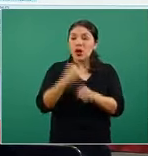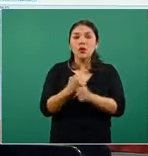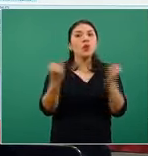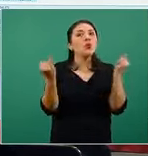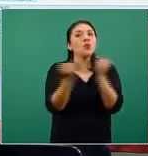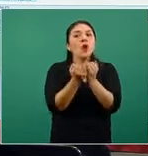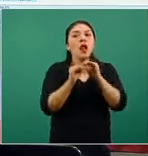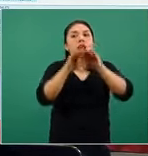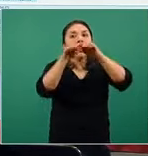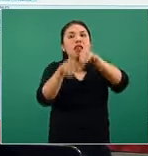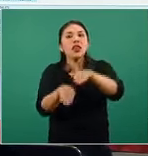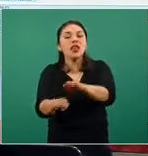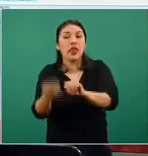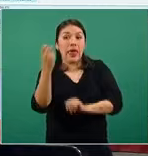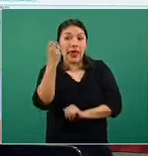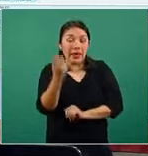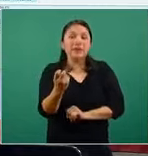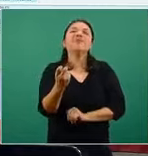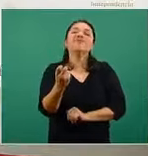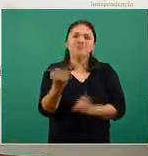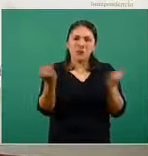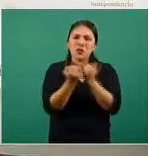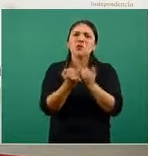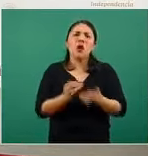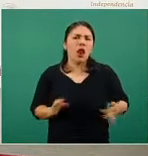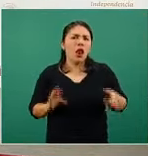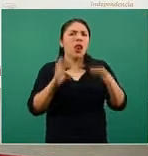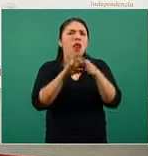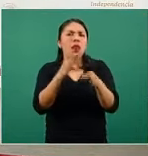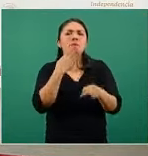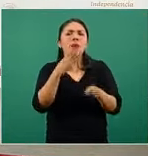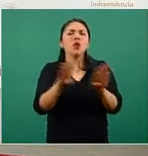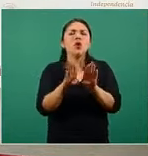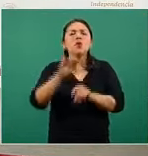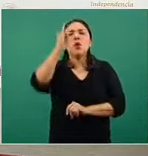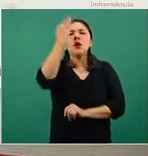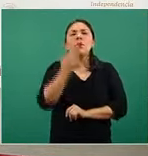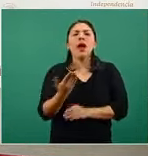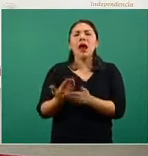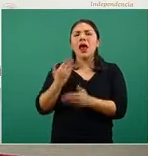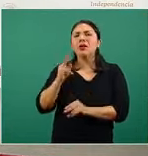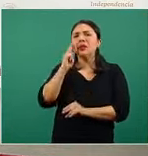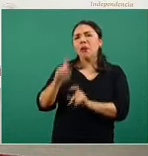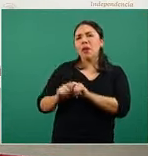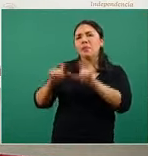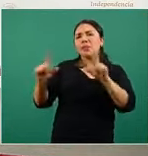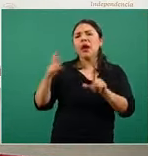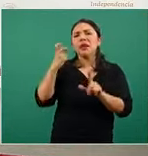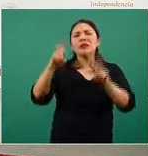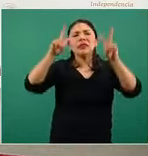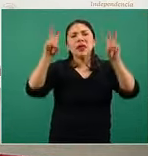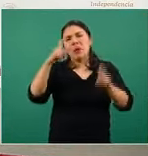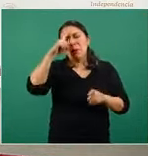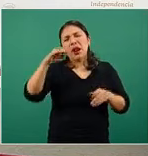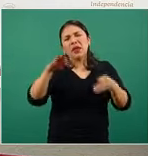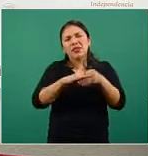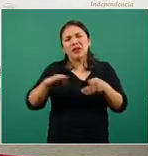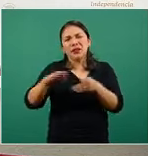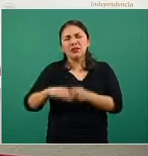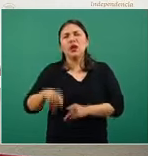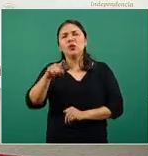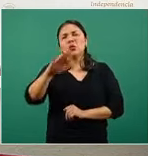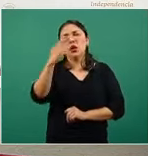pasado. Y esto es lógicamente es congruente con la imagen que también estábamos viendo en el tema de la incidencia. Ahora siempre